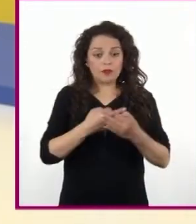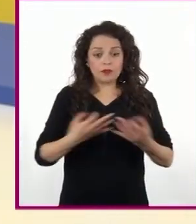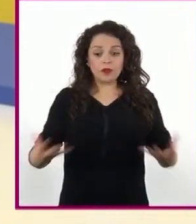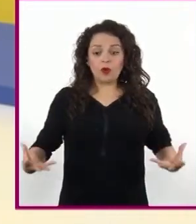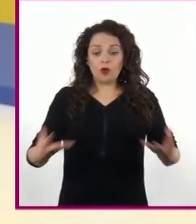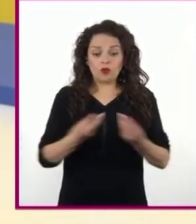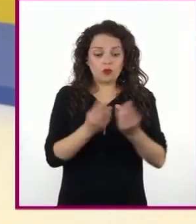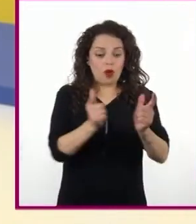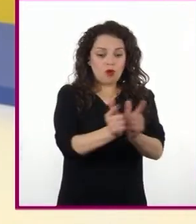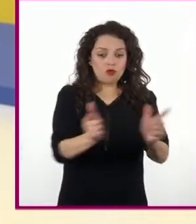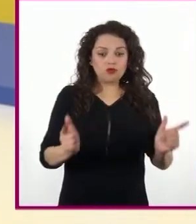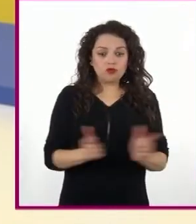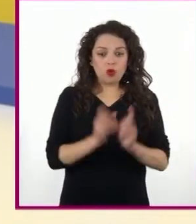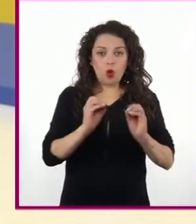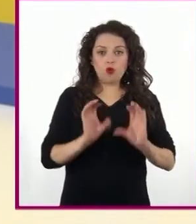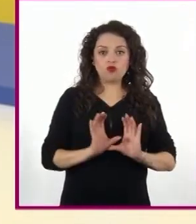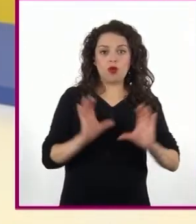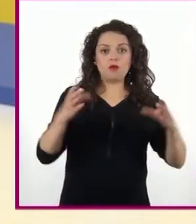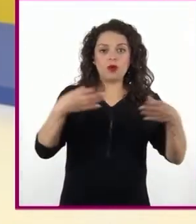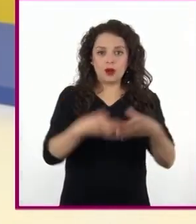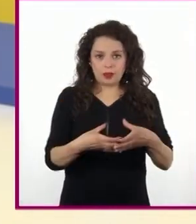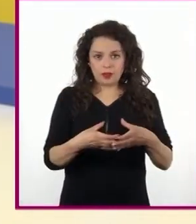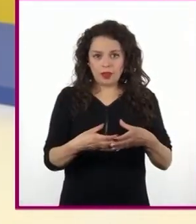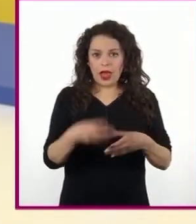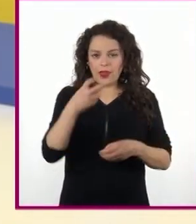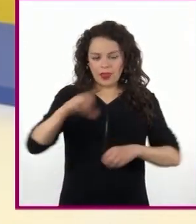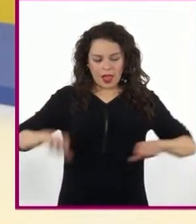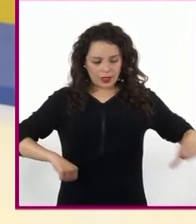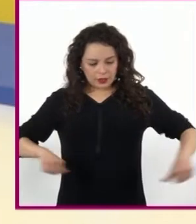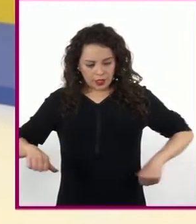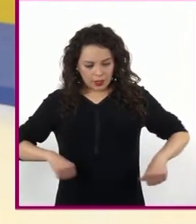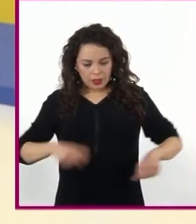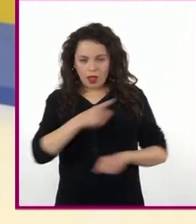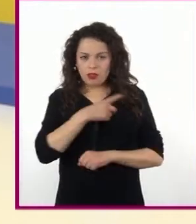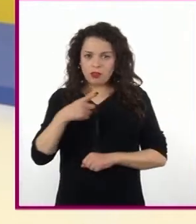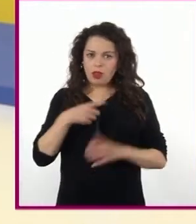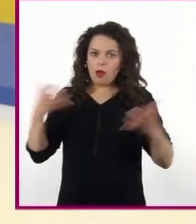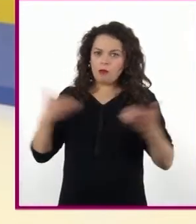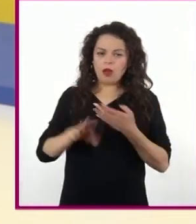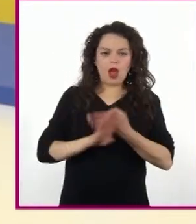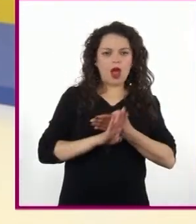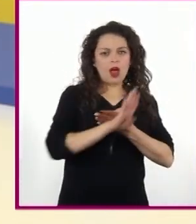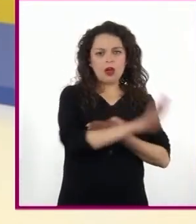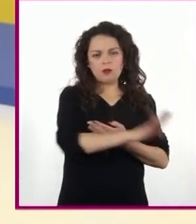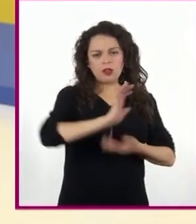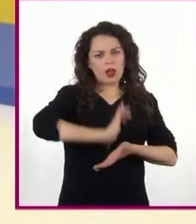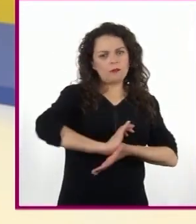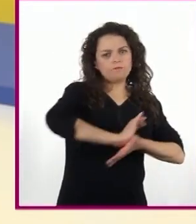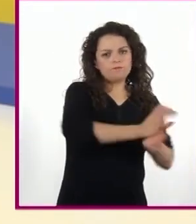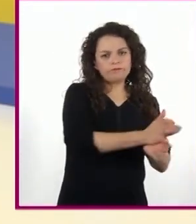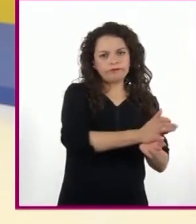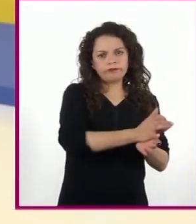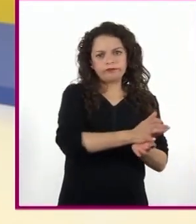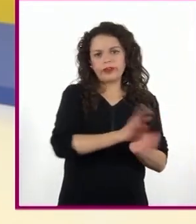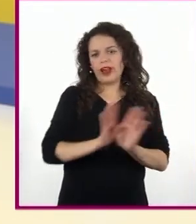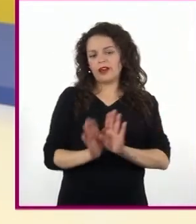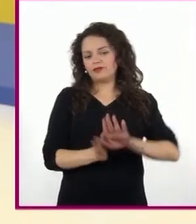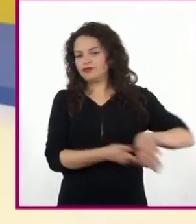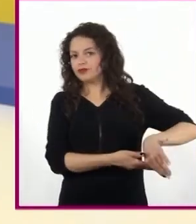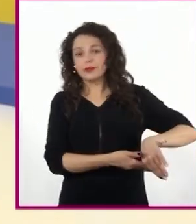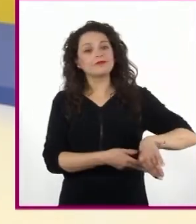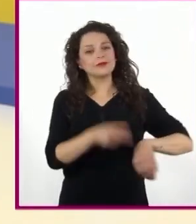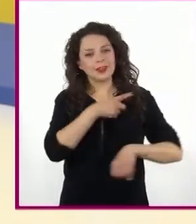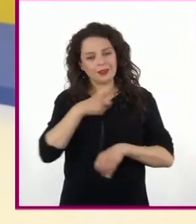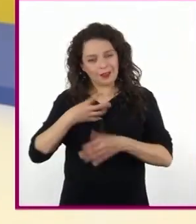nuestros grupos o comunidades, con acciones que eviten la discriminación y la exclusión. Desde luego,